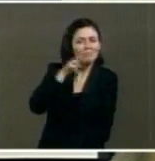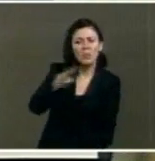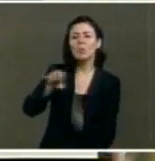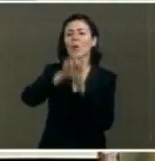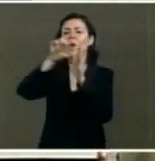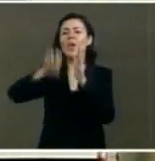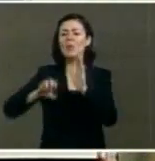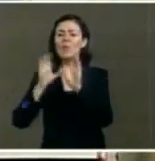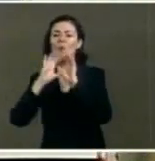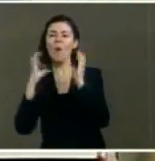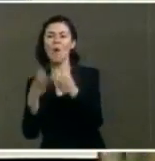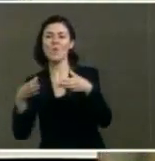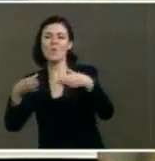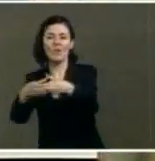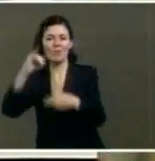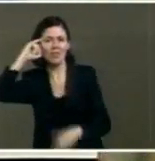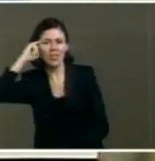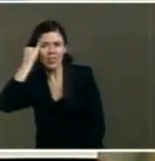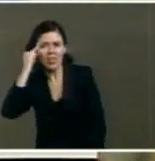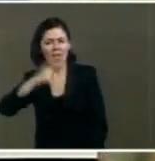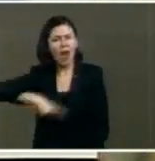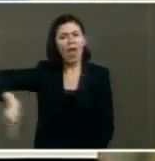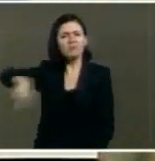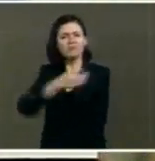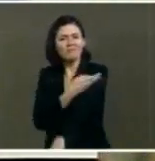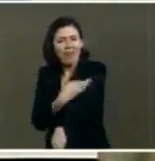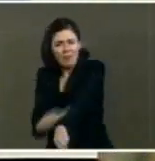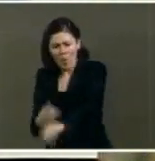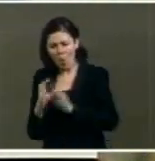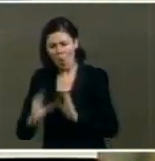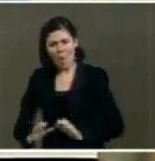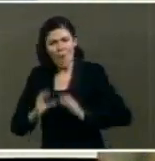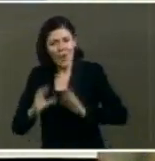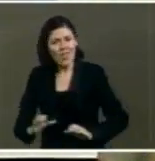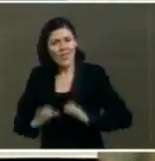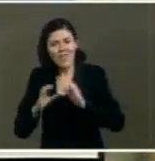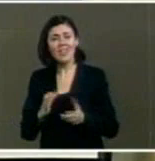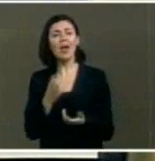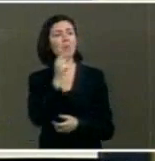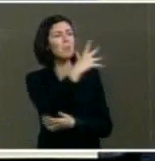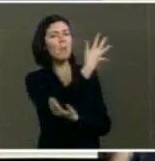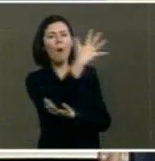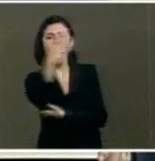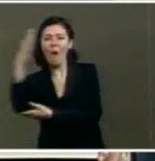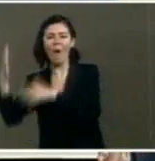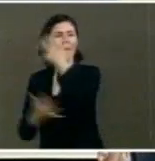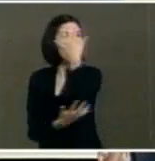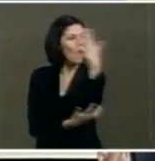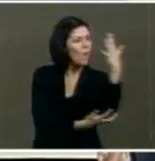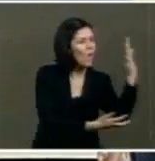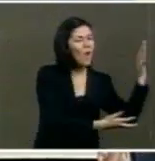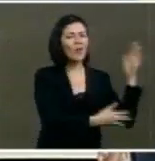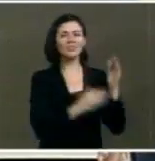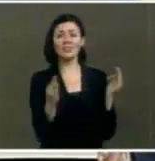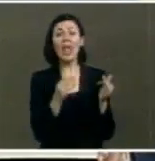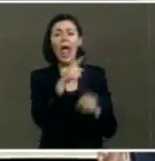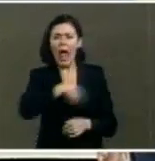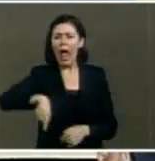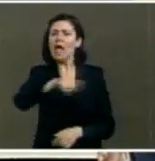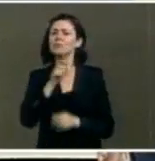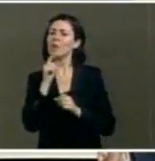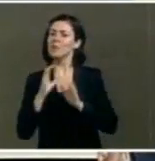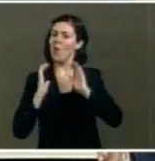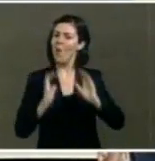además se organizan para cuidar el bosque y vivir digna y sustentablemente de él. Lo veo en las niñas y los